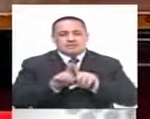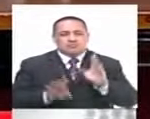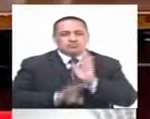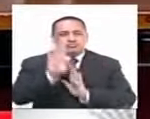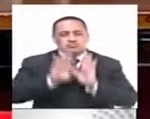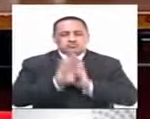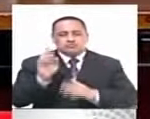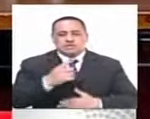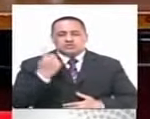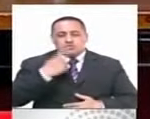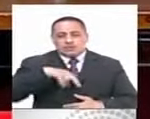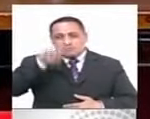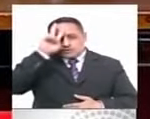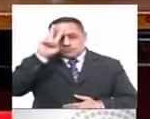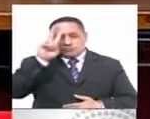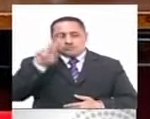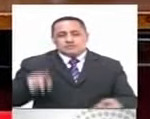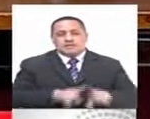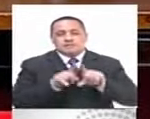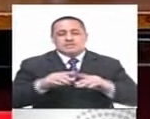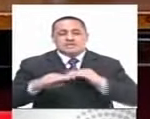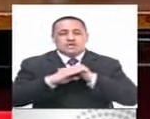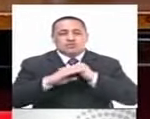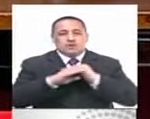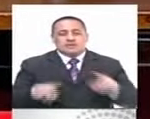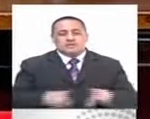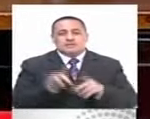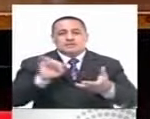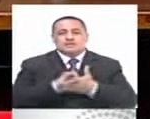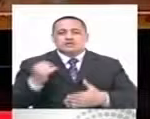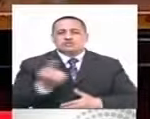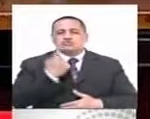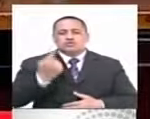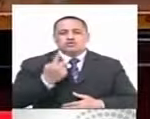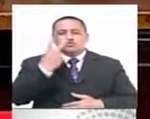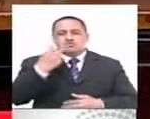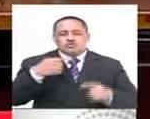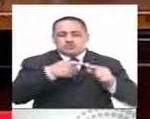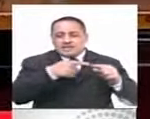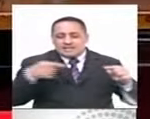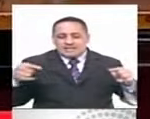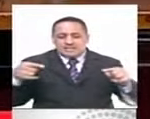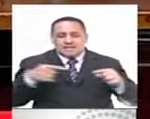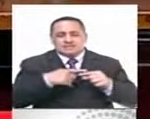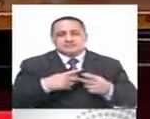emprendedores de nuestro país. De igual forma, solo 2 líneas